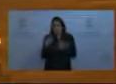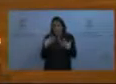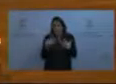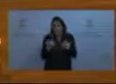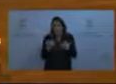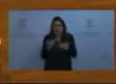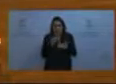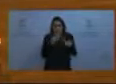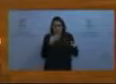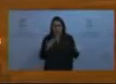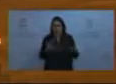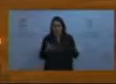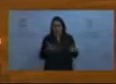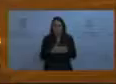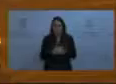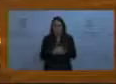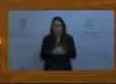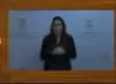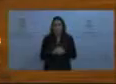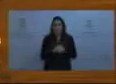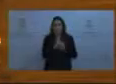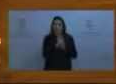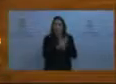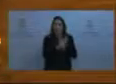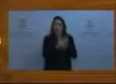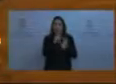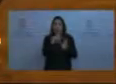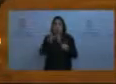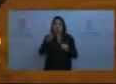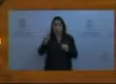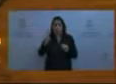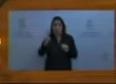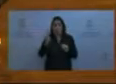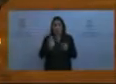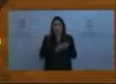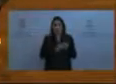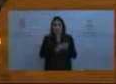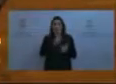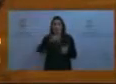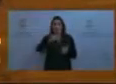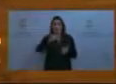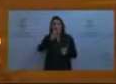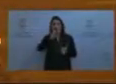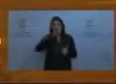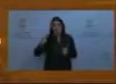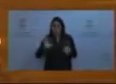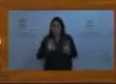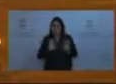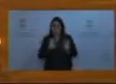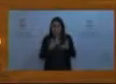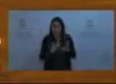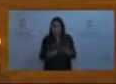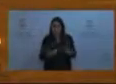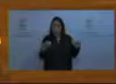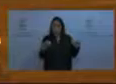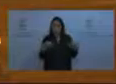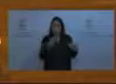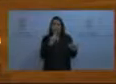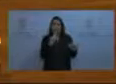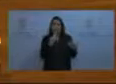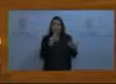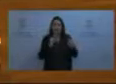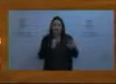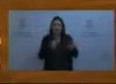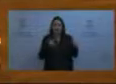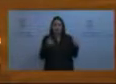conocemos. En el capítulo 101 de la página 2200, precisamente, podemos estudiar en